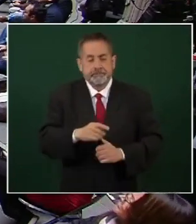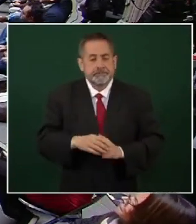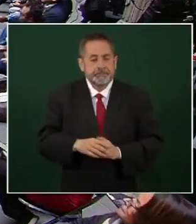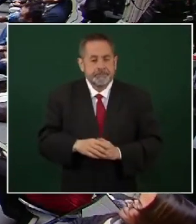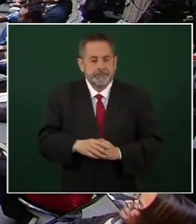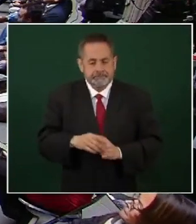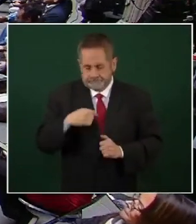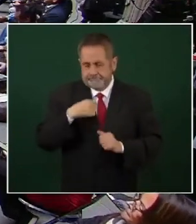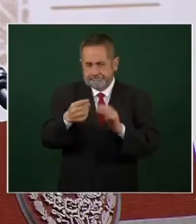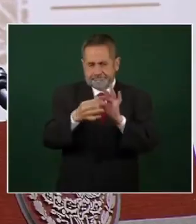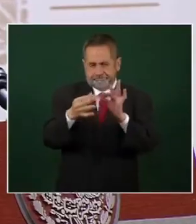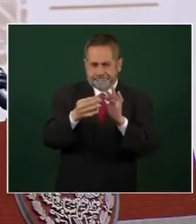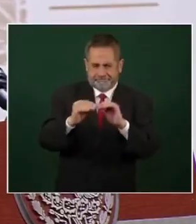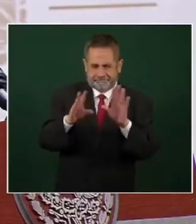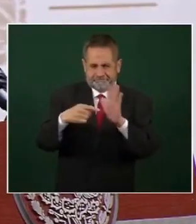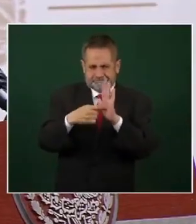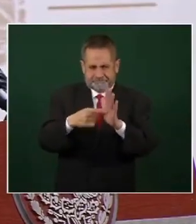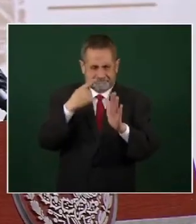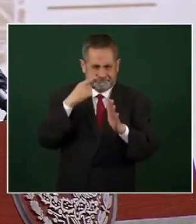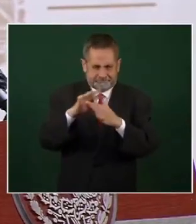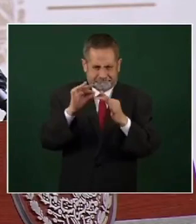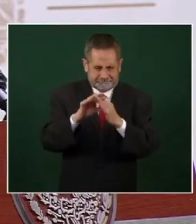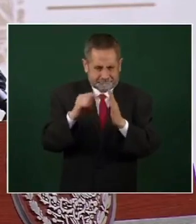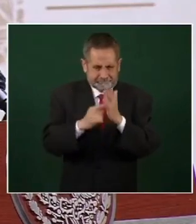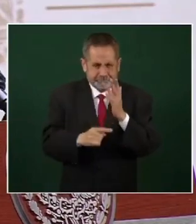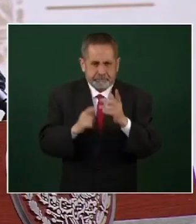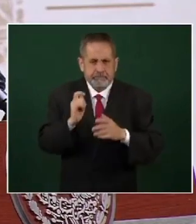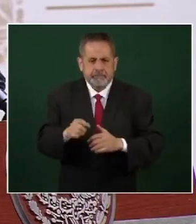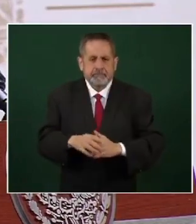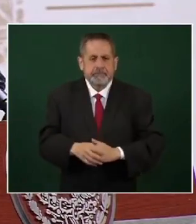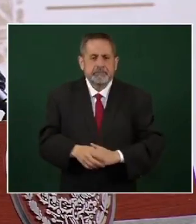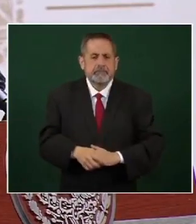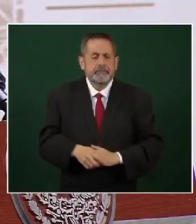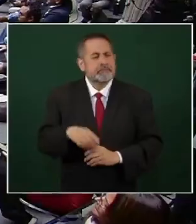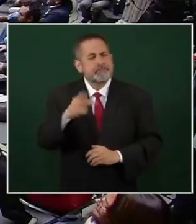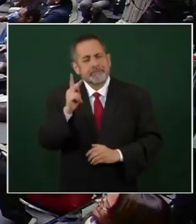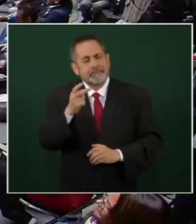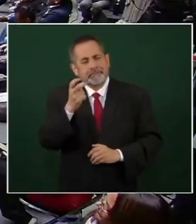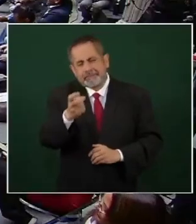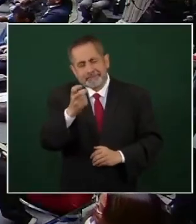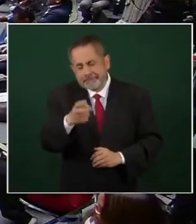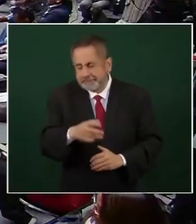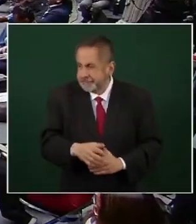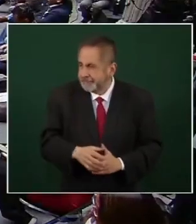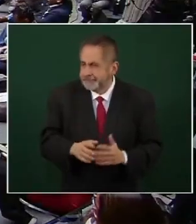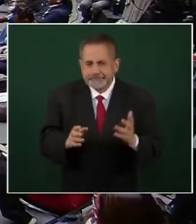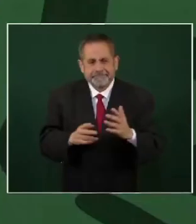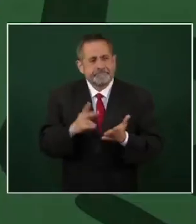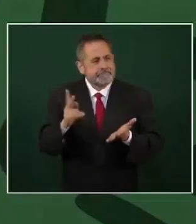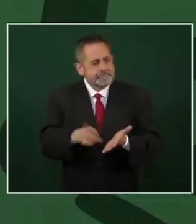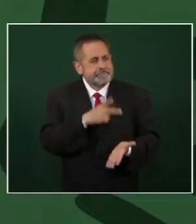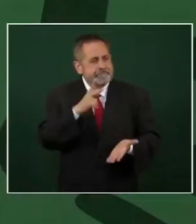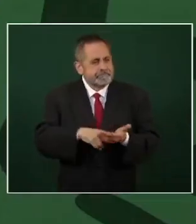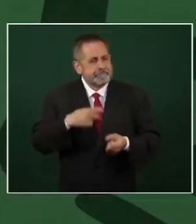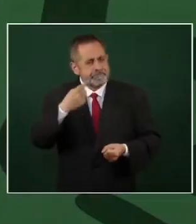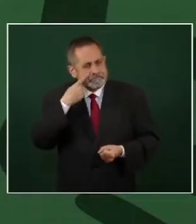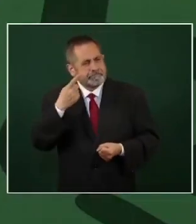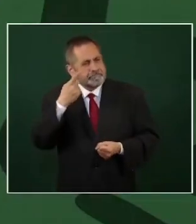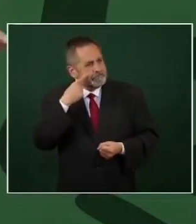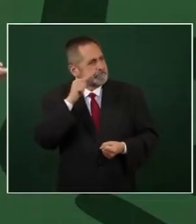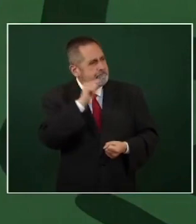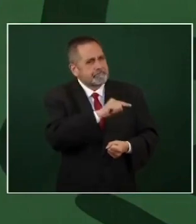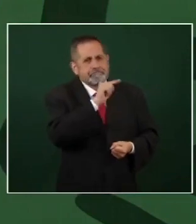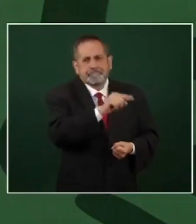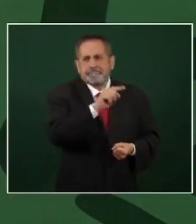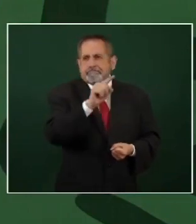que ahorita les vamos a dar los elementos, pero así como eso, constante.